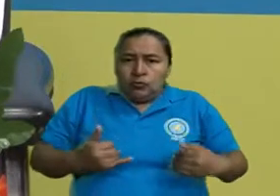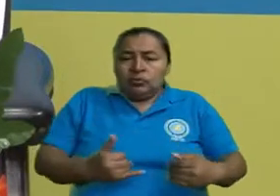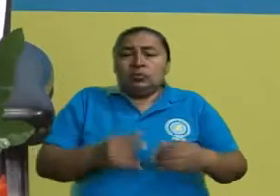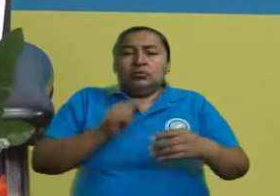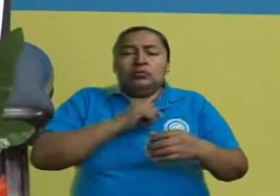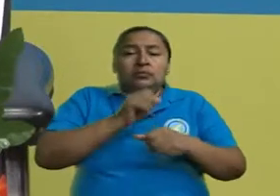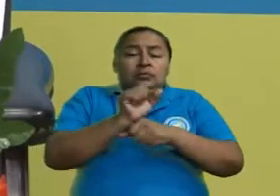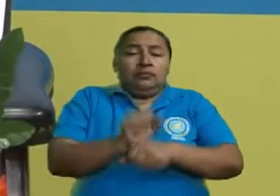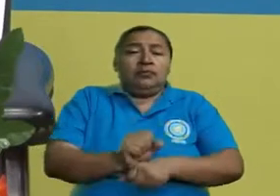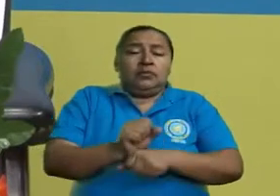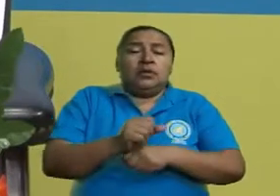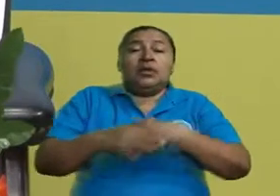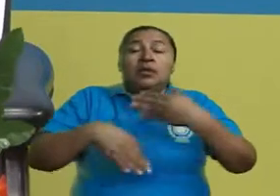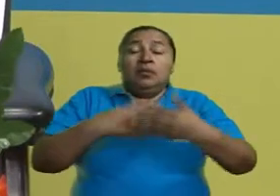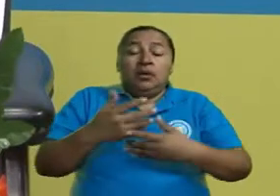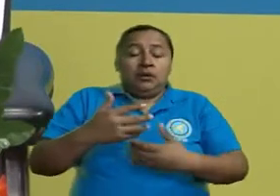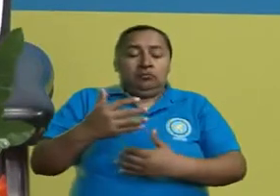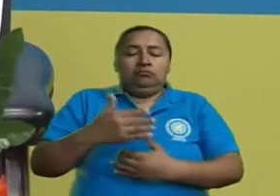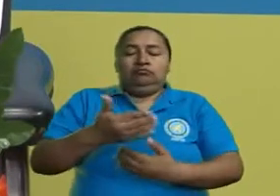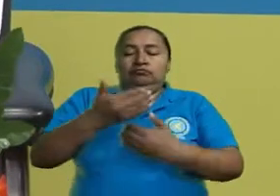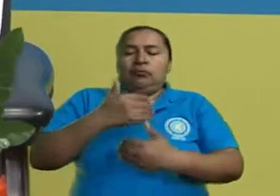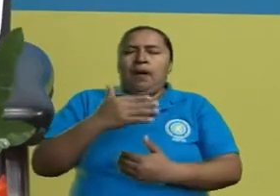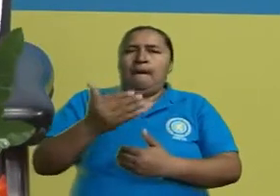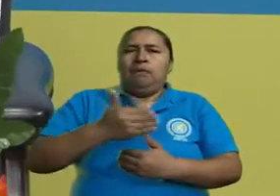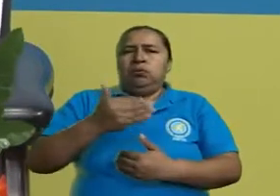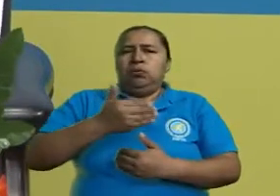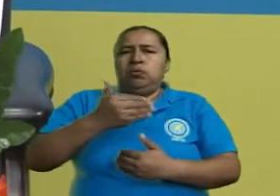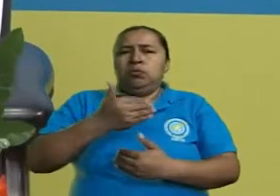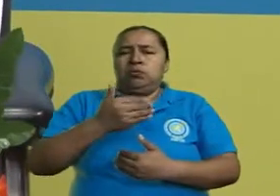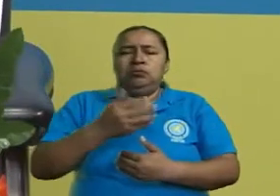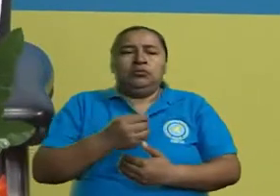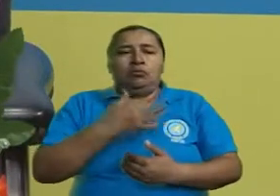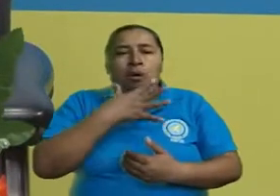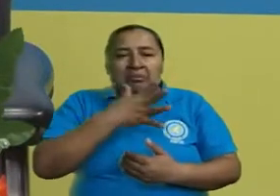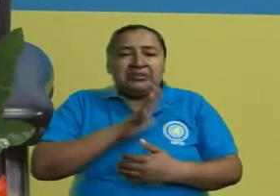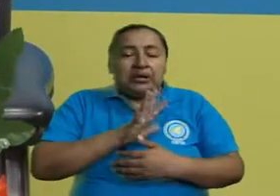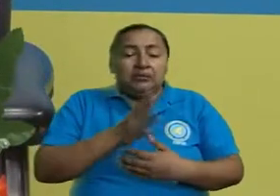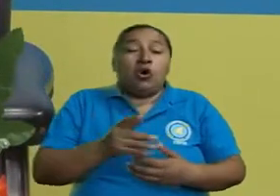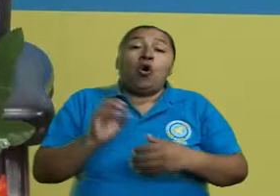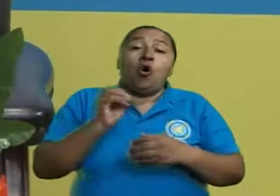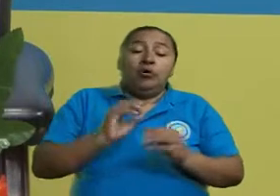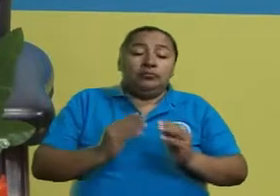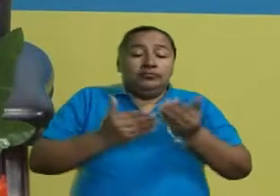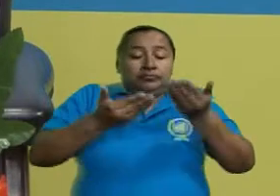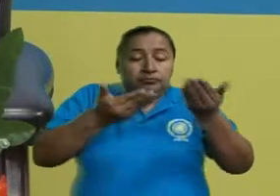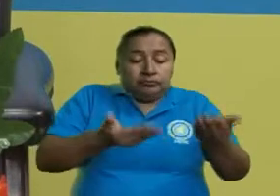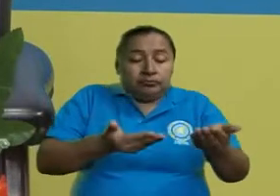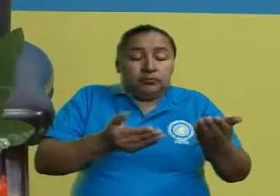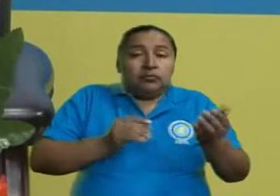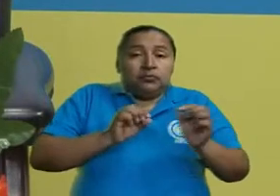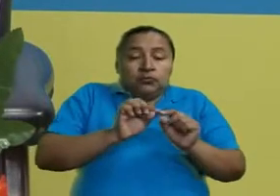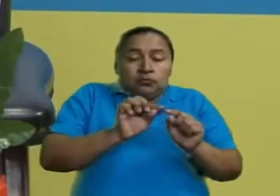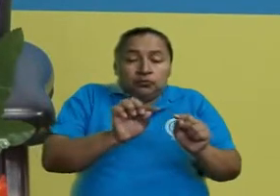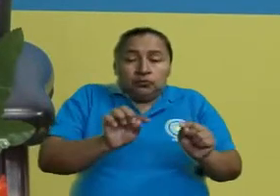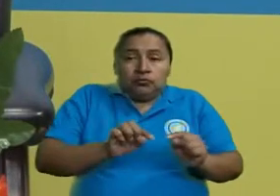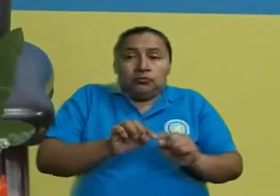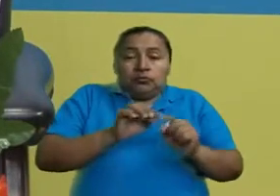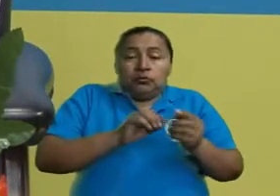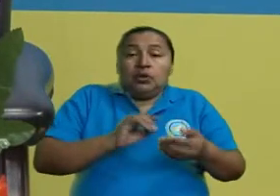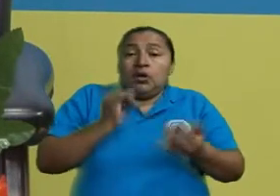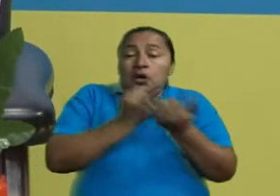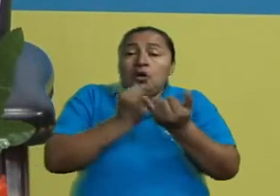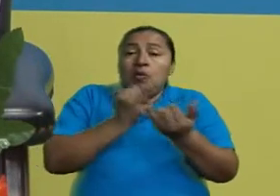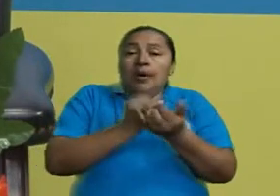acostumbra, después de sacar los gases, dar masaje en su abdomen. Puede hacerse según la aguja en orden de